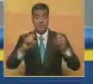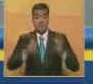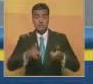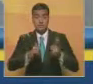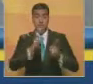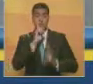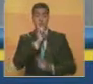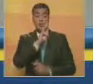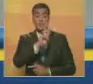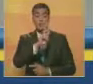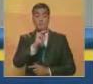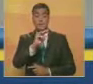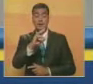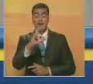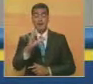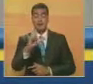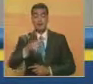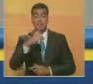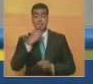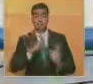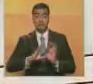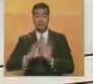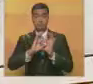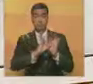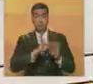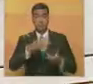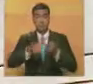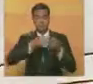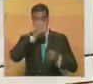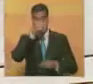walim maclet y por aparentes vinculaciones con el tráfico de drogas